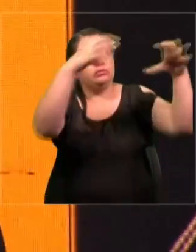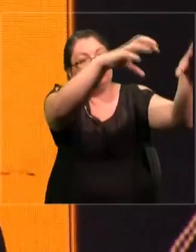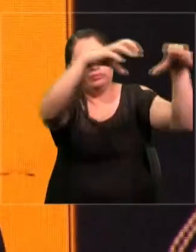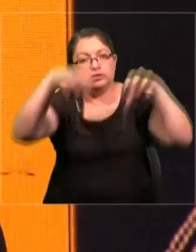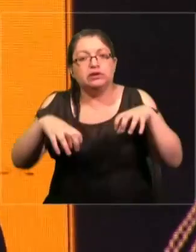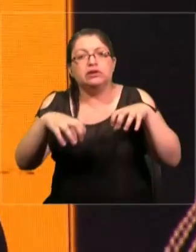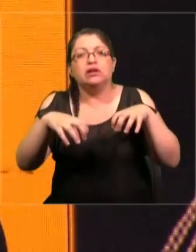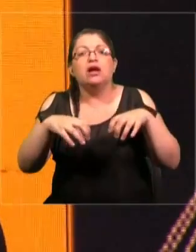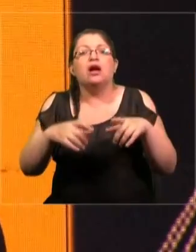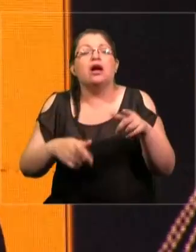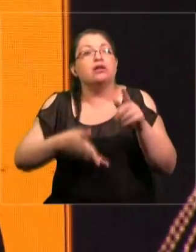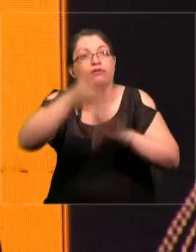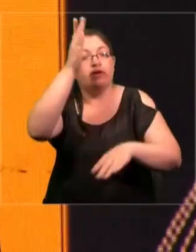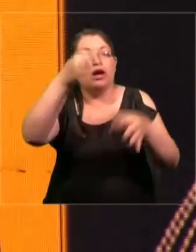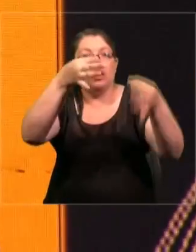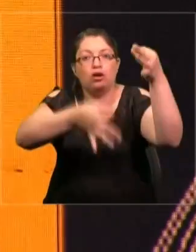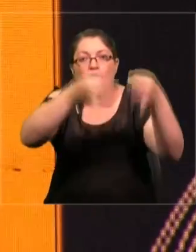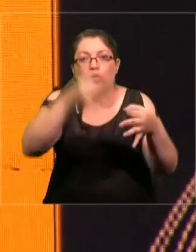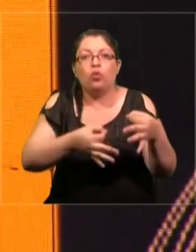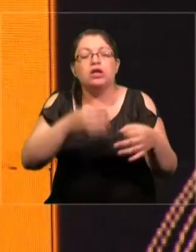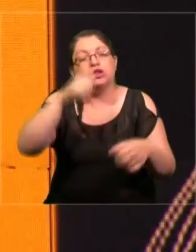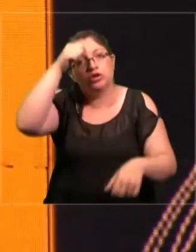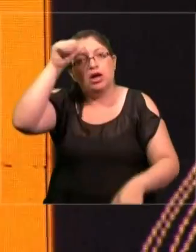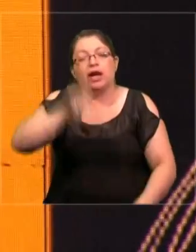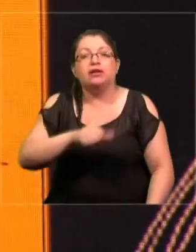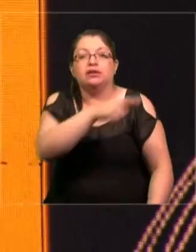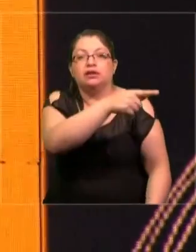cargo, juicio, condenación, castigo.